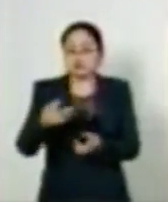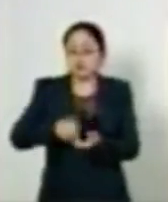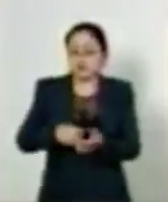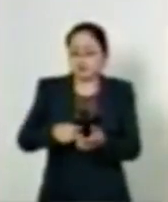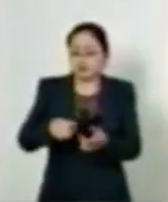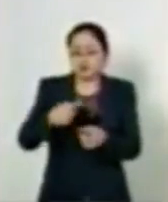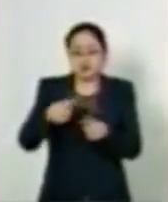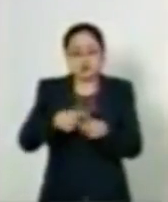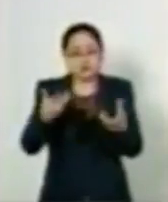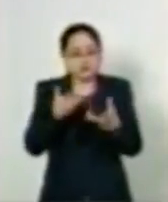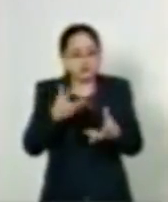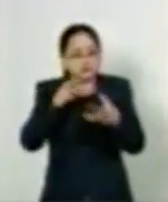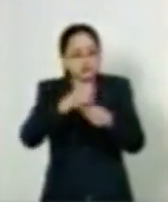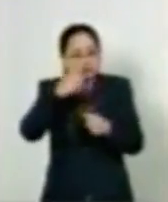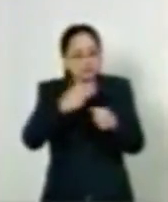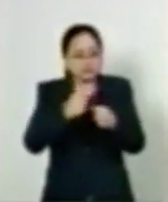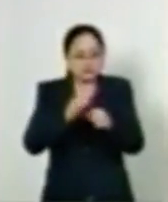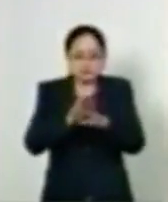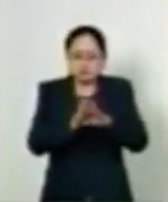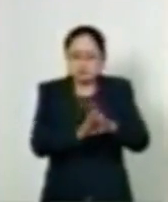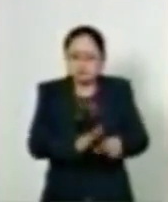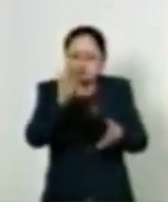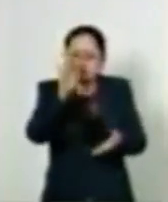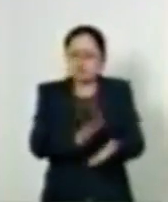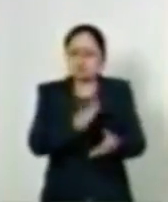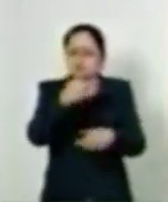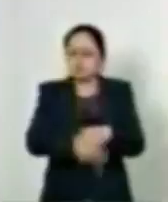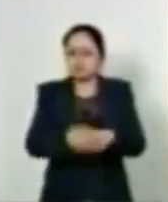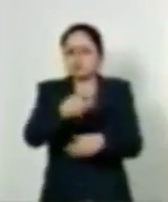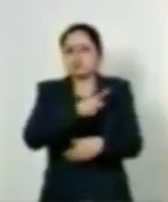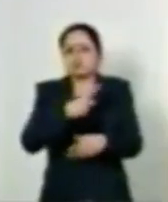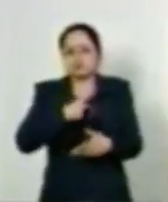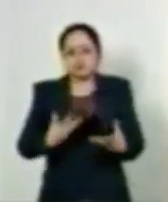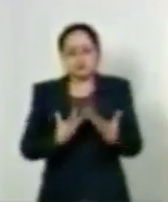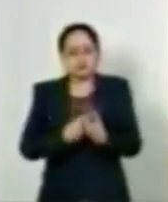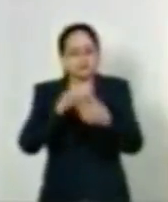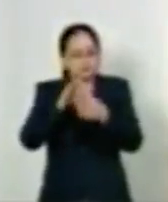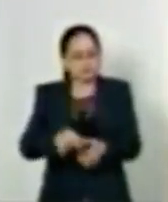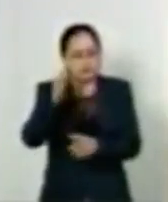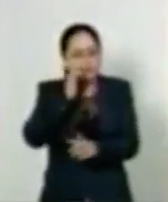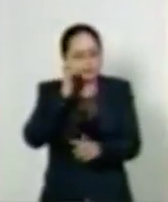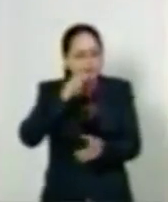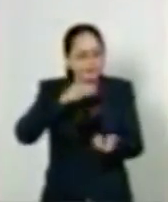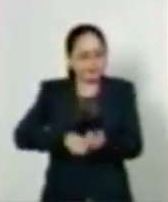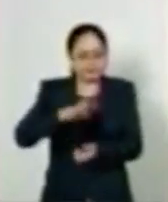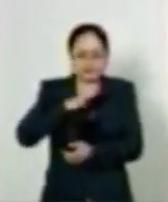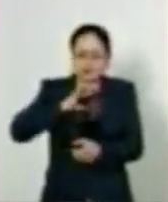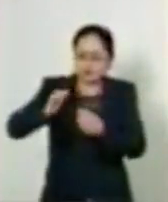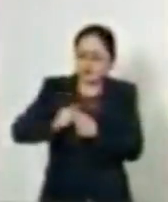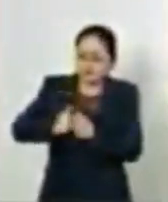acciones dirigidas a contenerlos y reducirlos deben realizarse con apego a un mandato